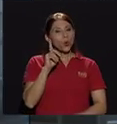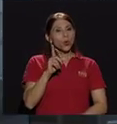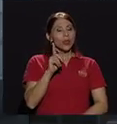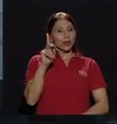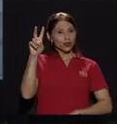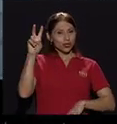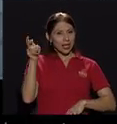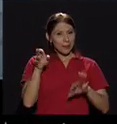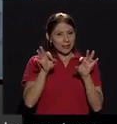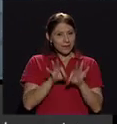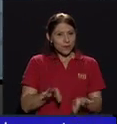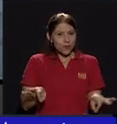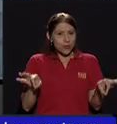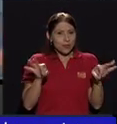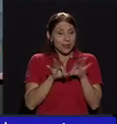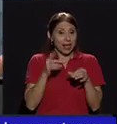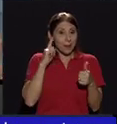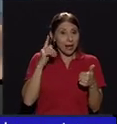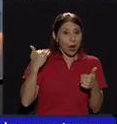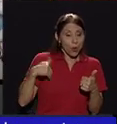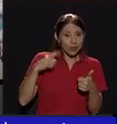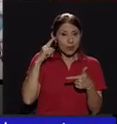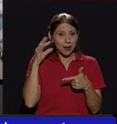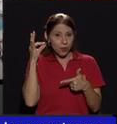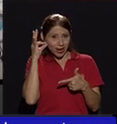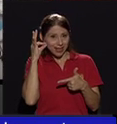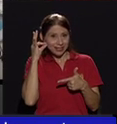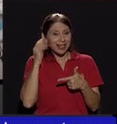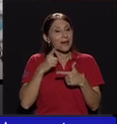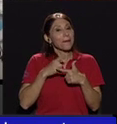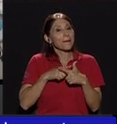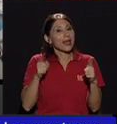es fundamental para hombres o para mujeres, pero por la historia que